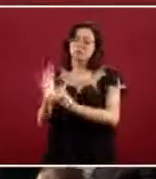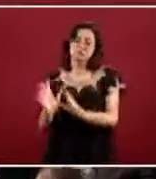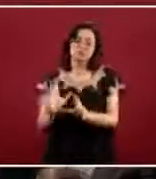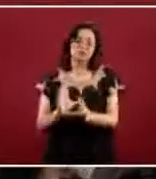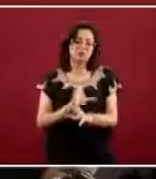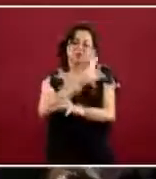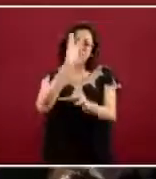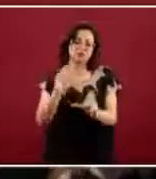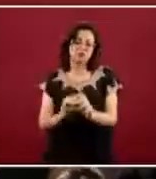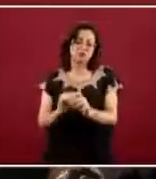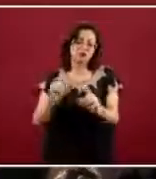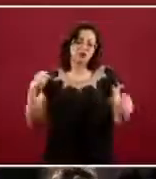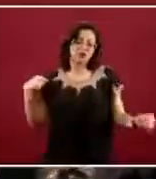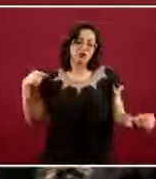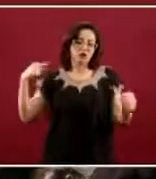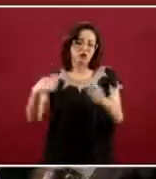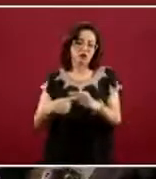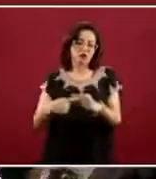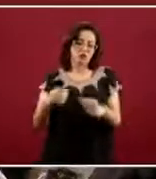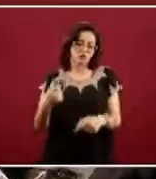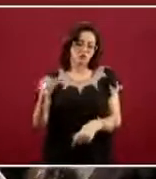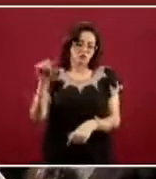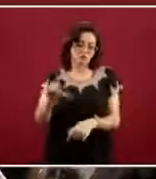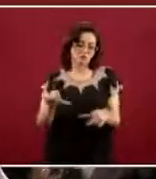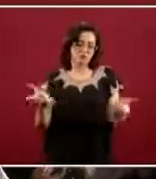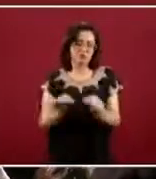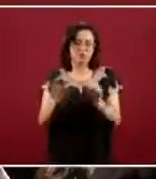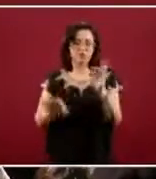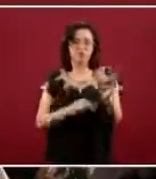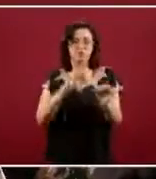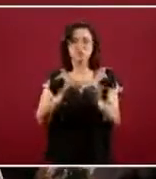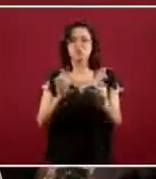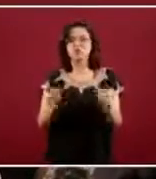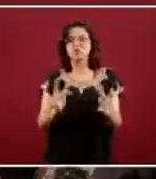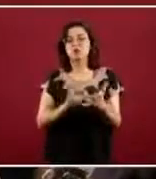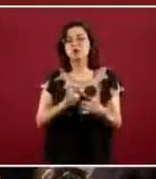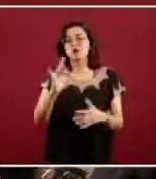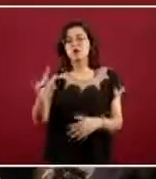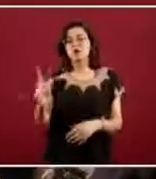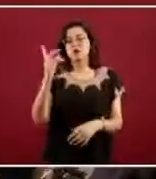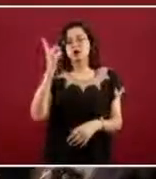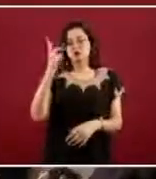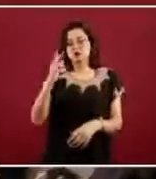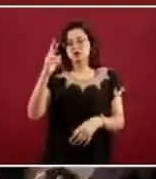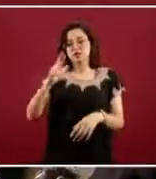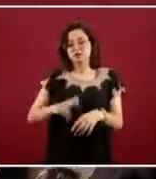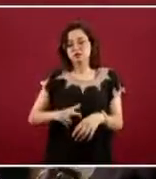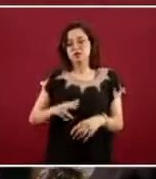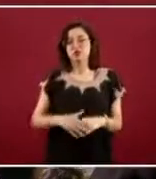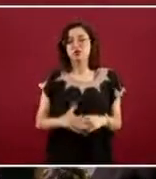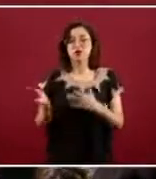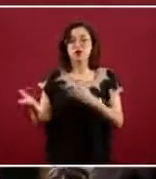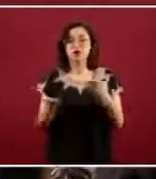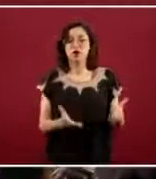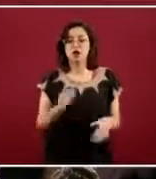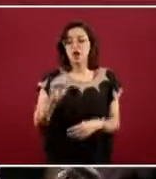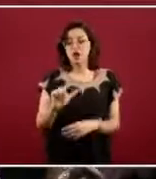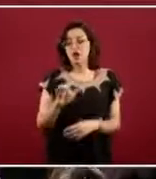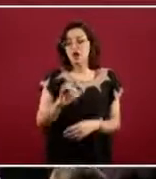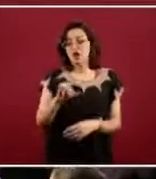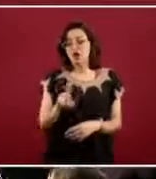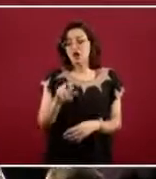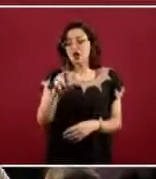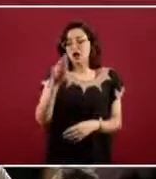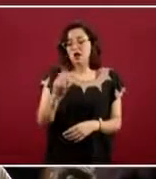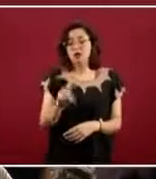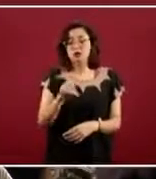hoy. Muchas gracias, doctor José Luis Salomía, director general de epidemiología. Le pedimos ahora al doctor Alejandro Sbarch si